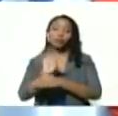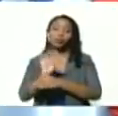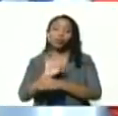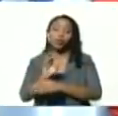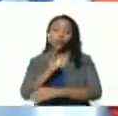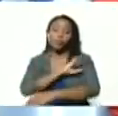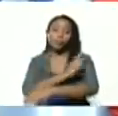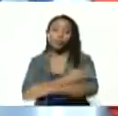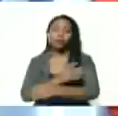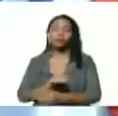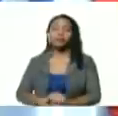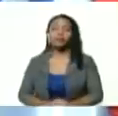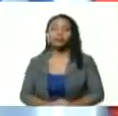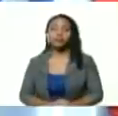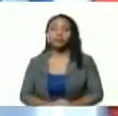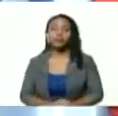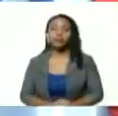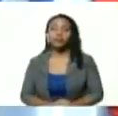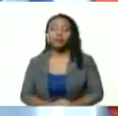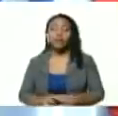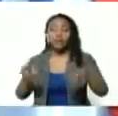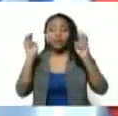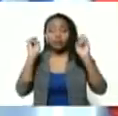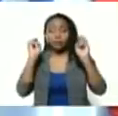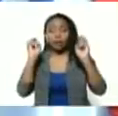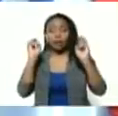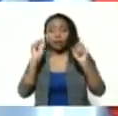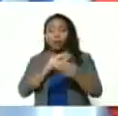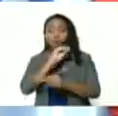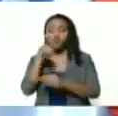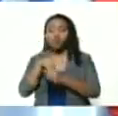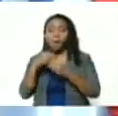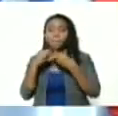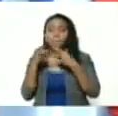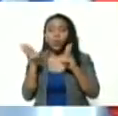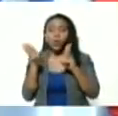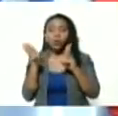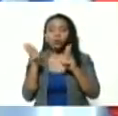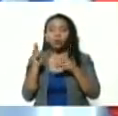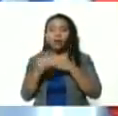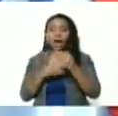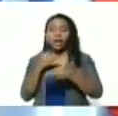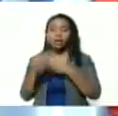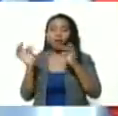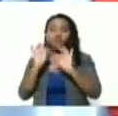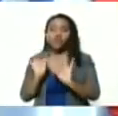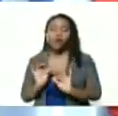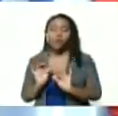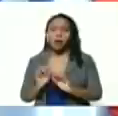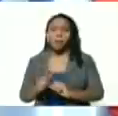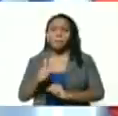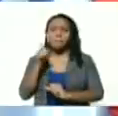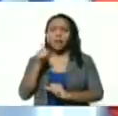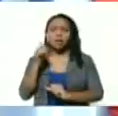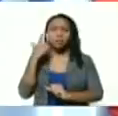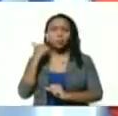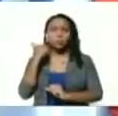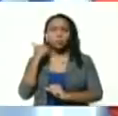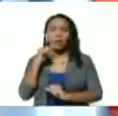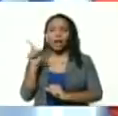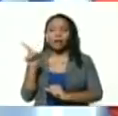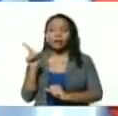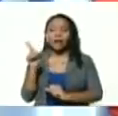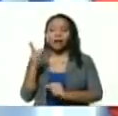de poder. Caso de forjamiento público. Se detectó en uno de los modos operandi más comunes, es el